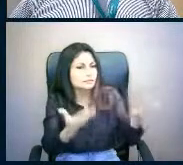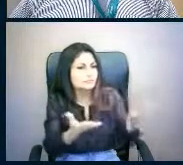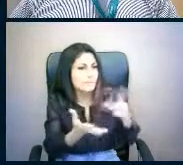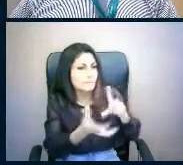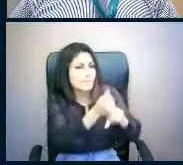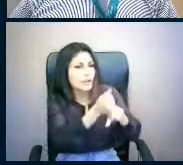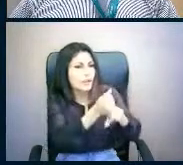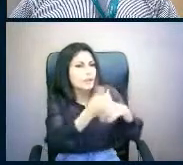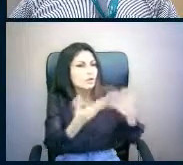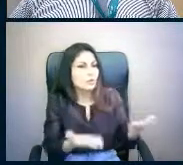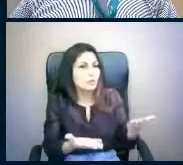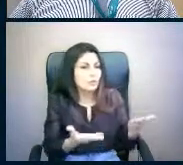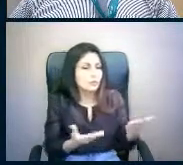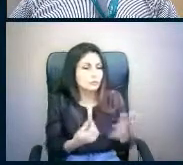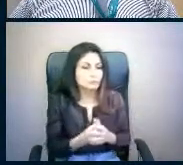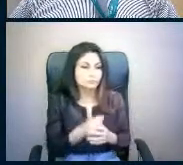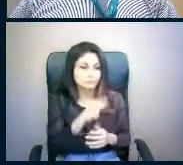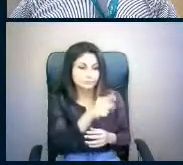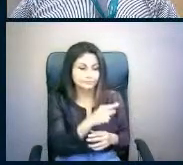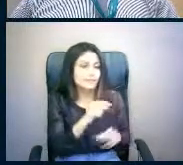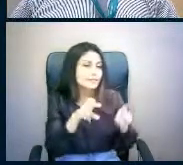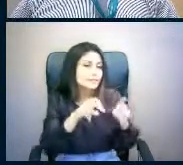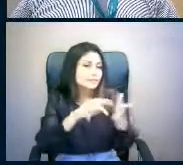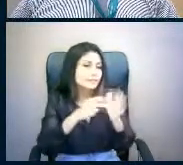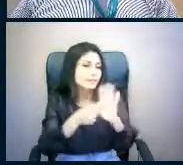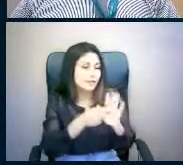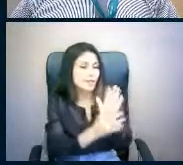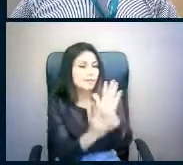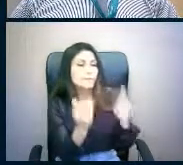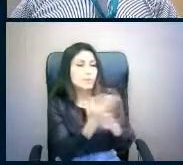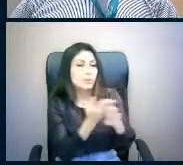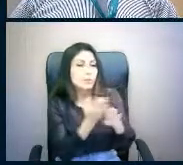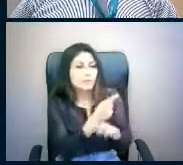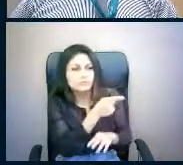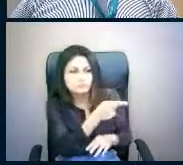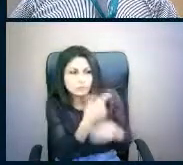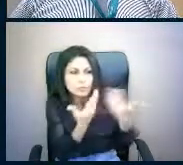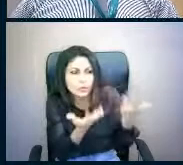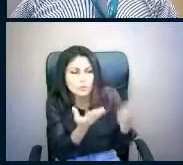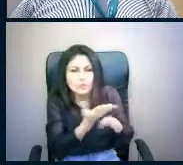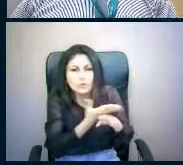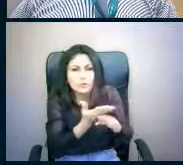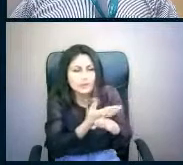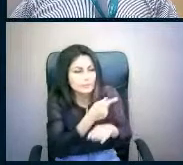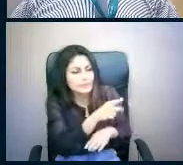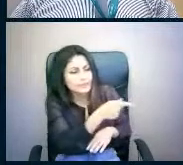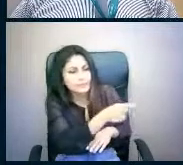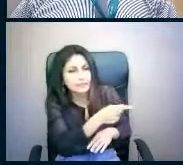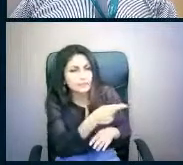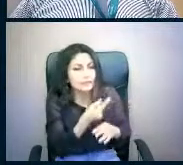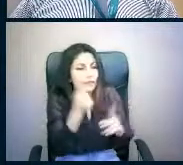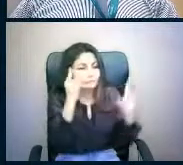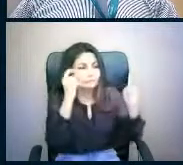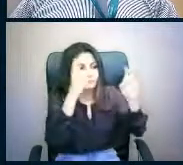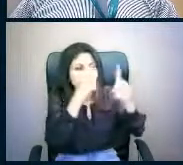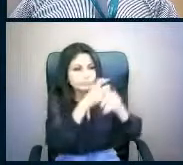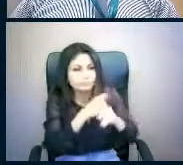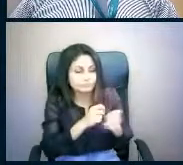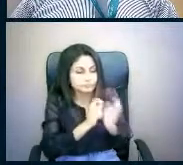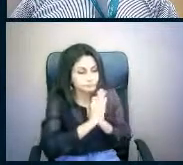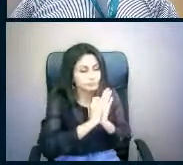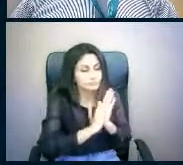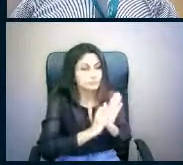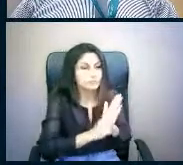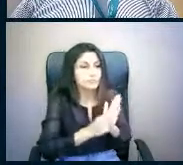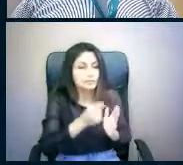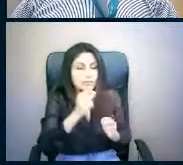lo equiparamos a definición del problema. Empezamos al análisis del problema como tal. Aquí se va incorporando todo el